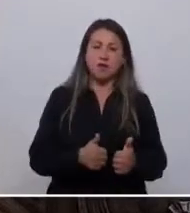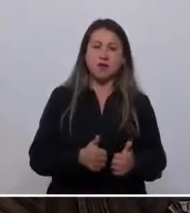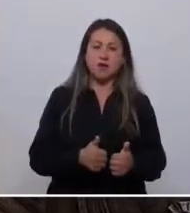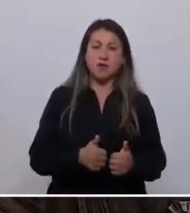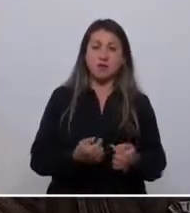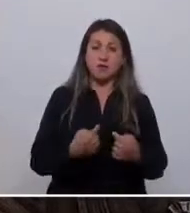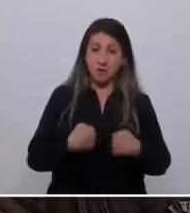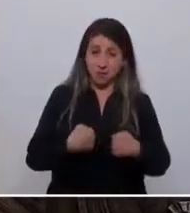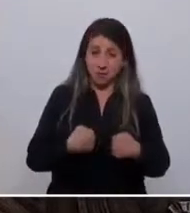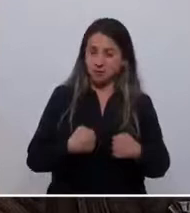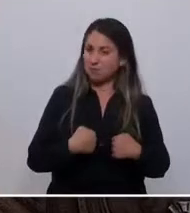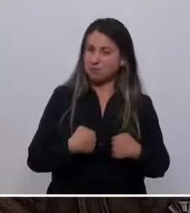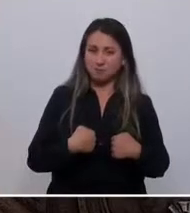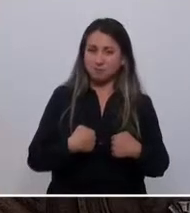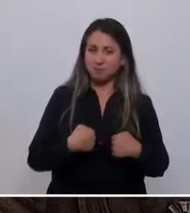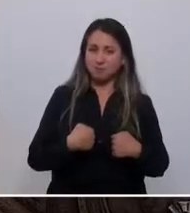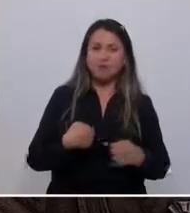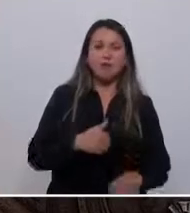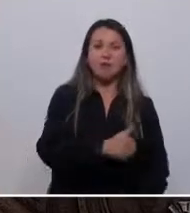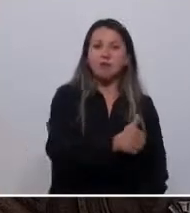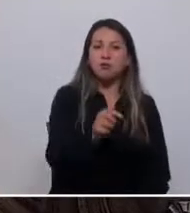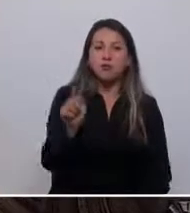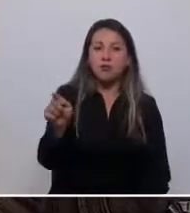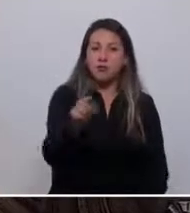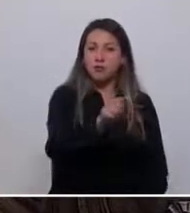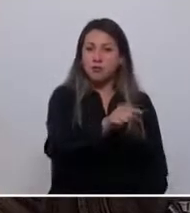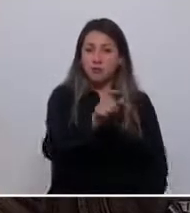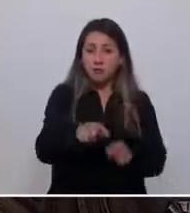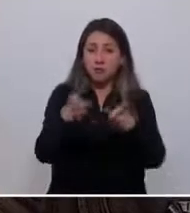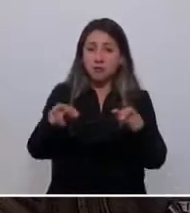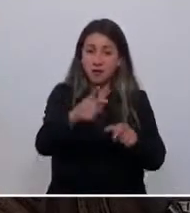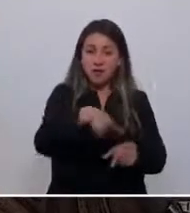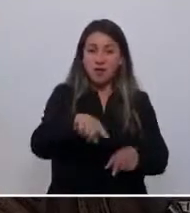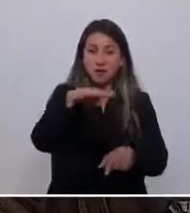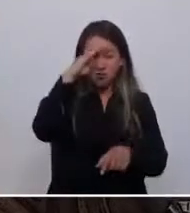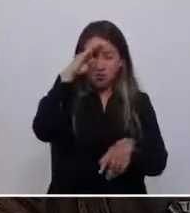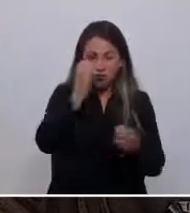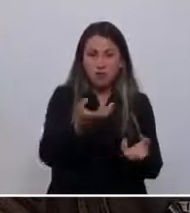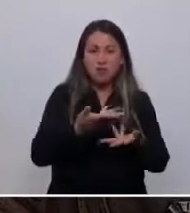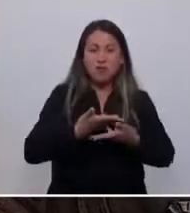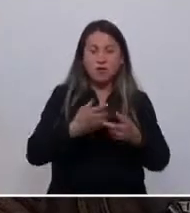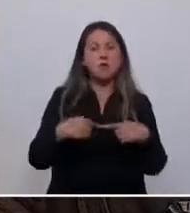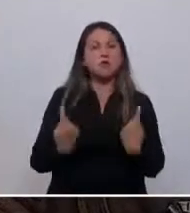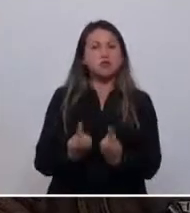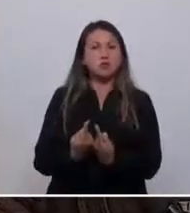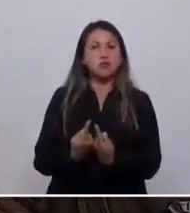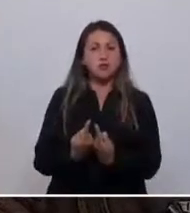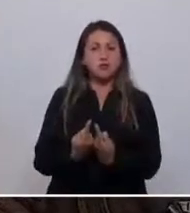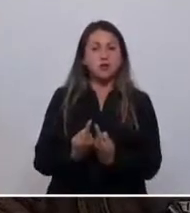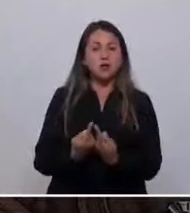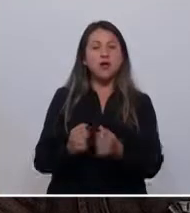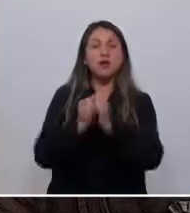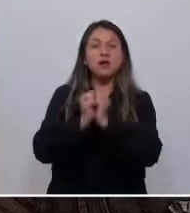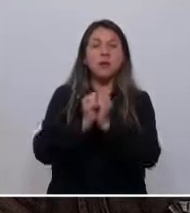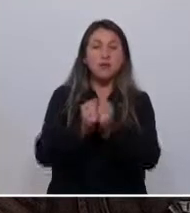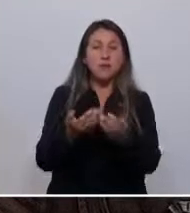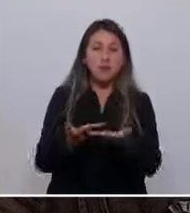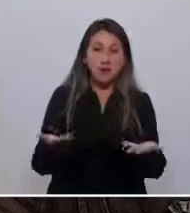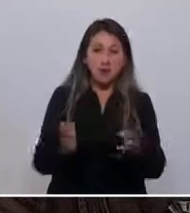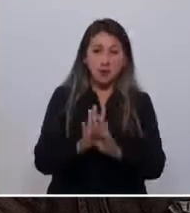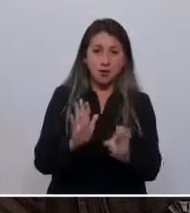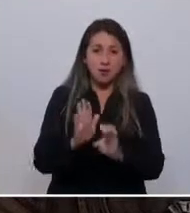mí, sino que para todas aquellas personas que confiaron en nosotros. Compañeras y